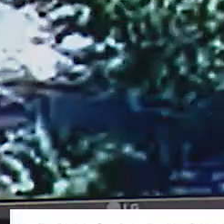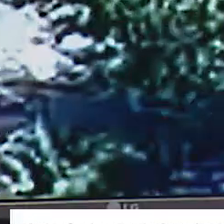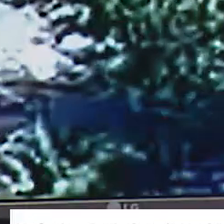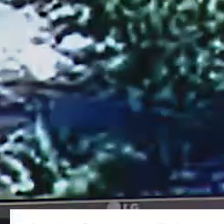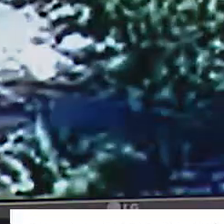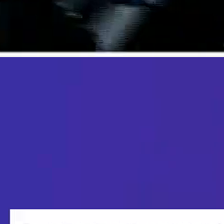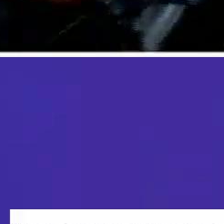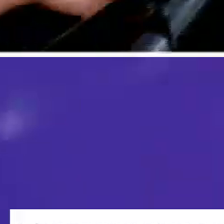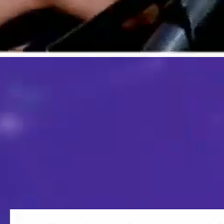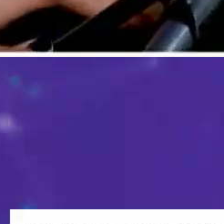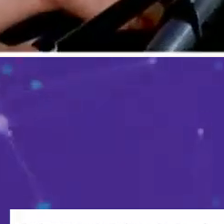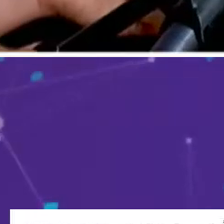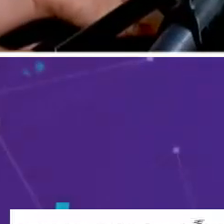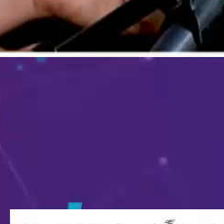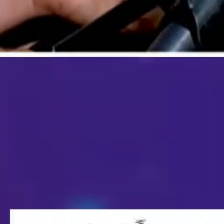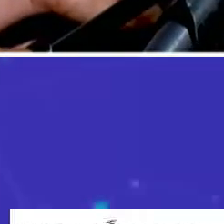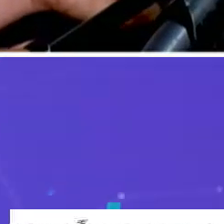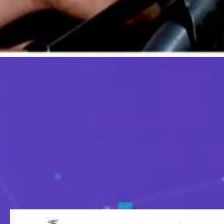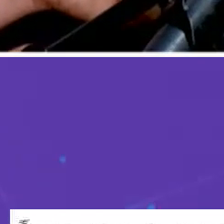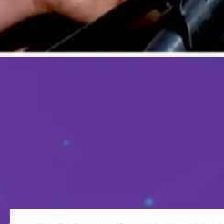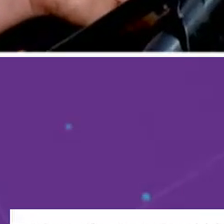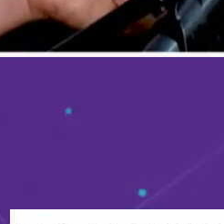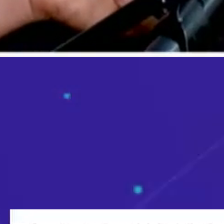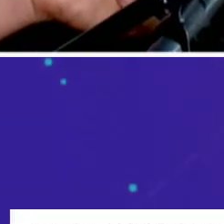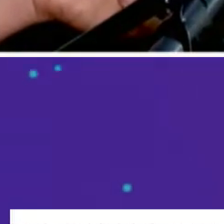Tomamos el contacto con Mario en la Fiscalía de Homicidios. Mario.